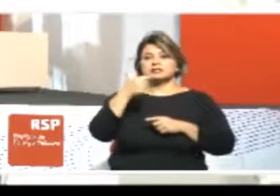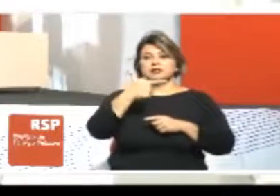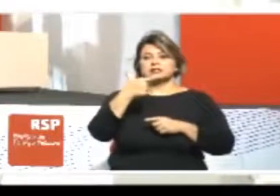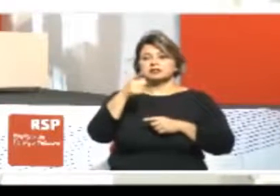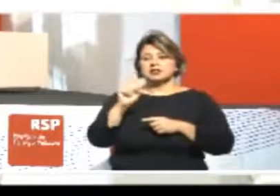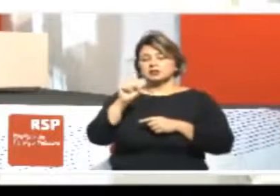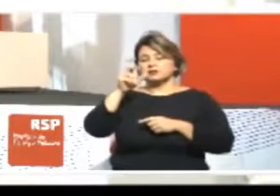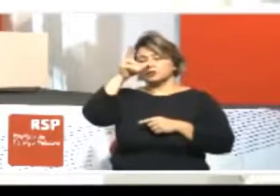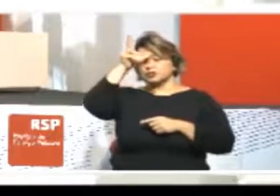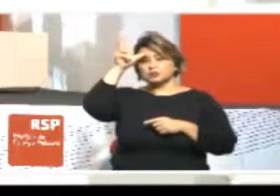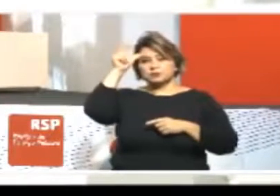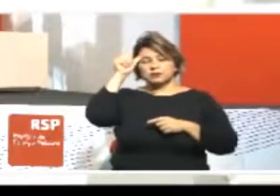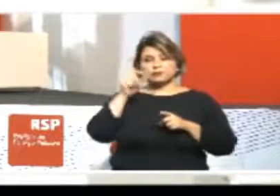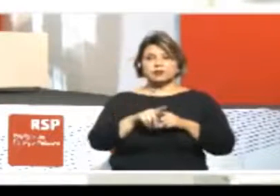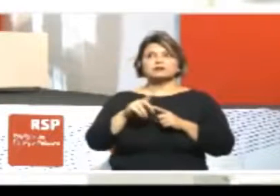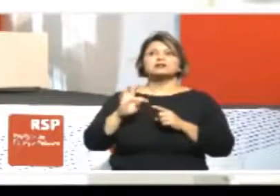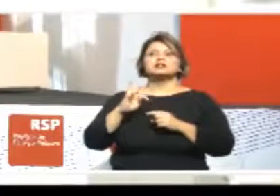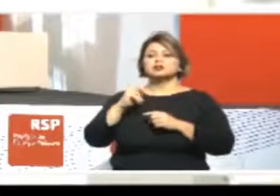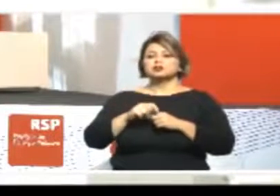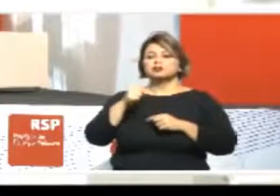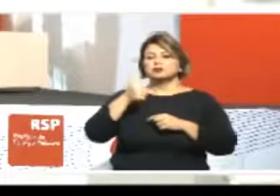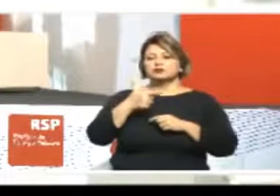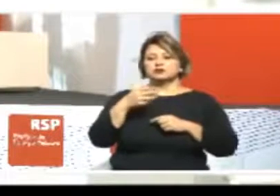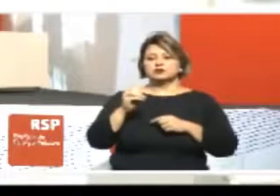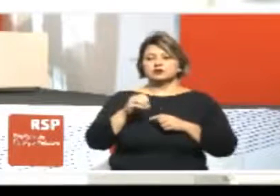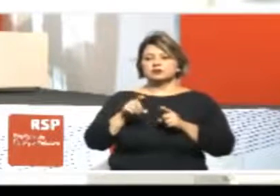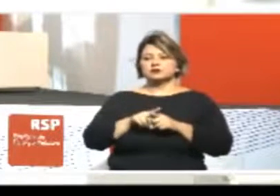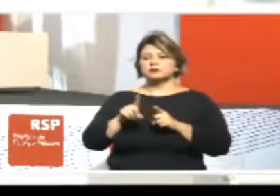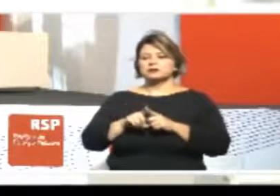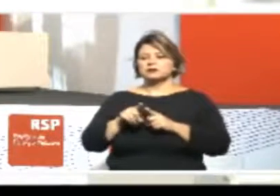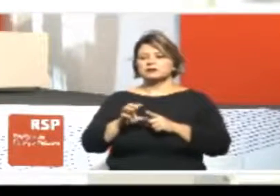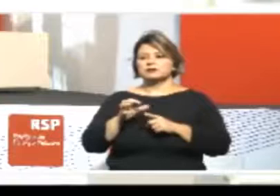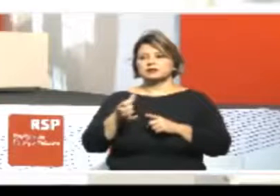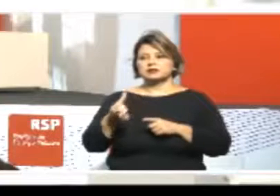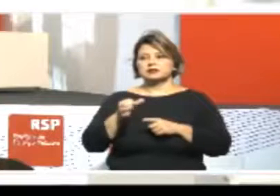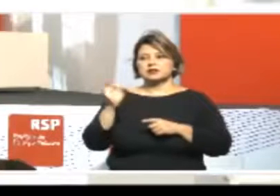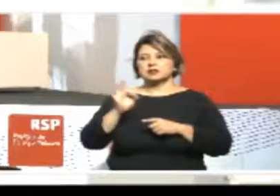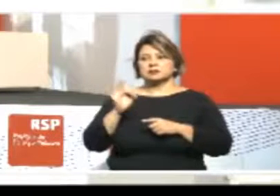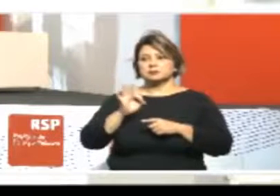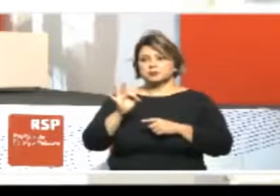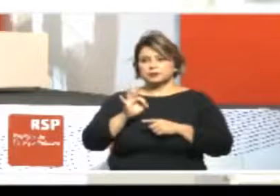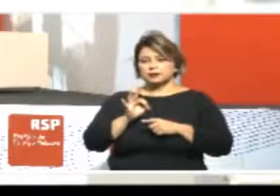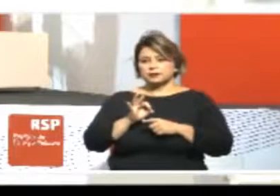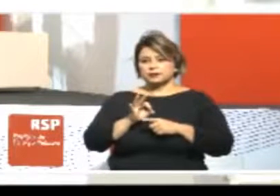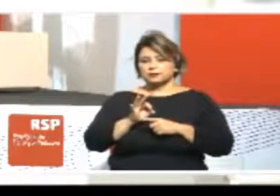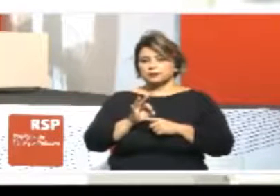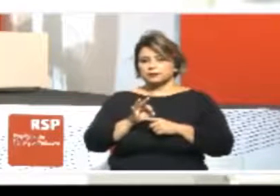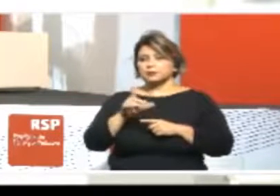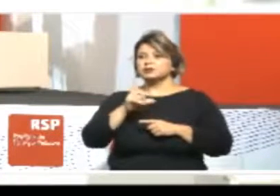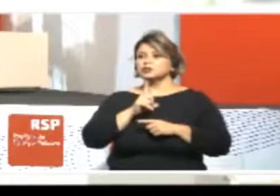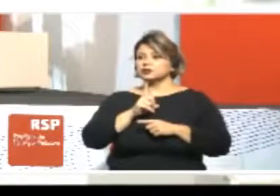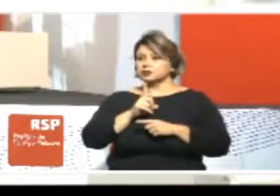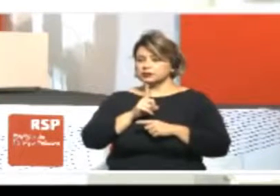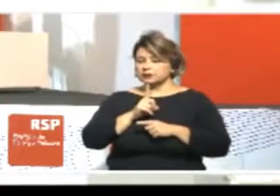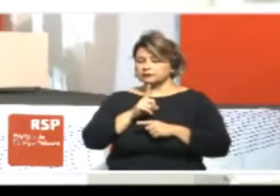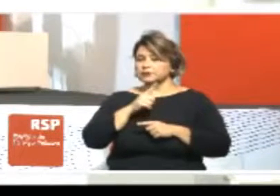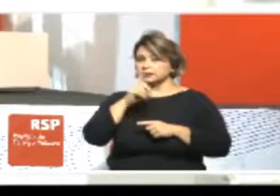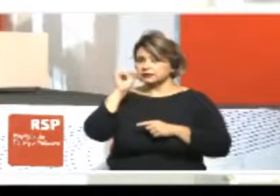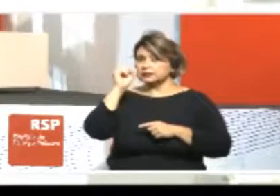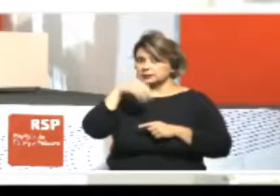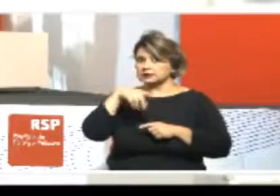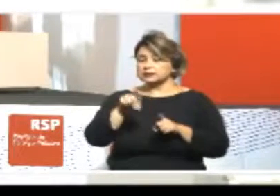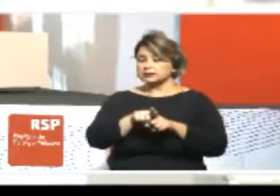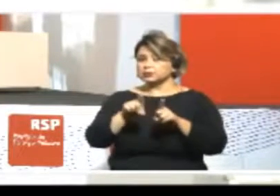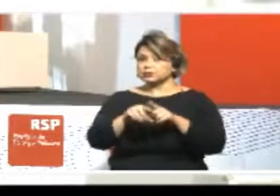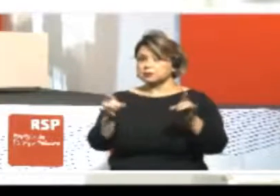120 alcaldes encontré que el 6% me reportaron que escasamente tenían educación primaria. Y cuando ellos reportan